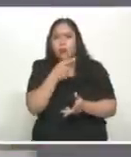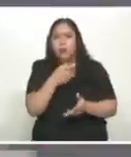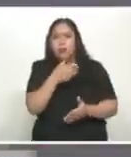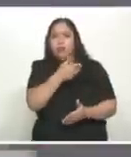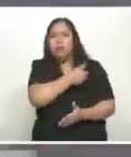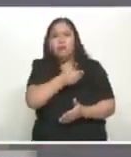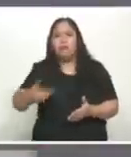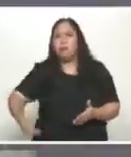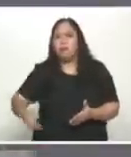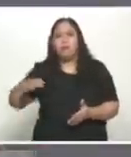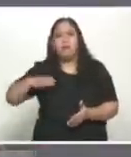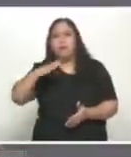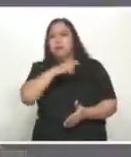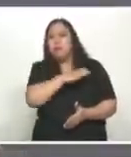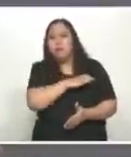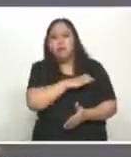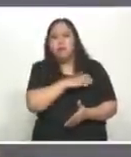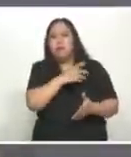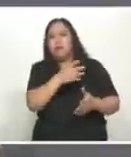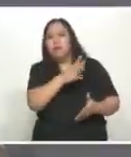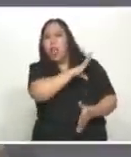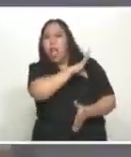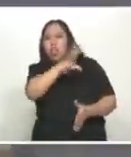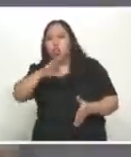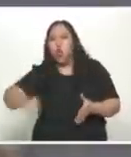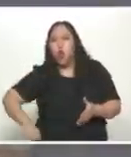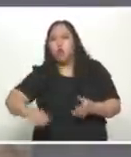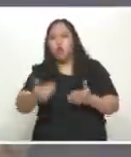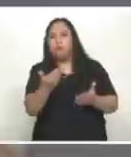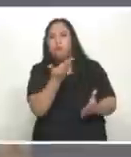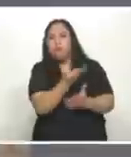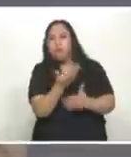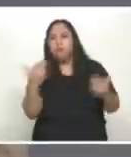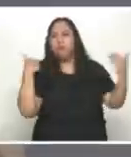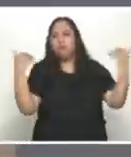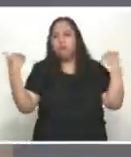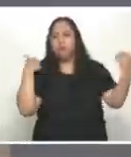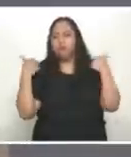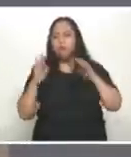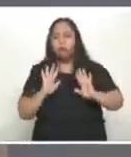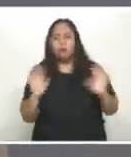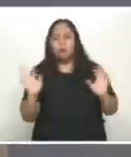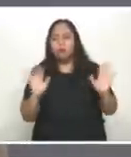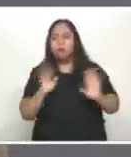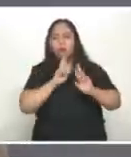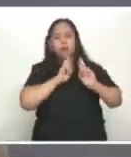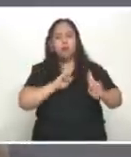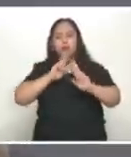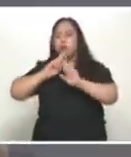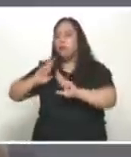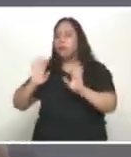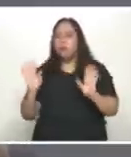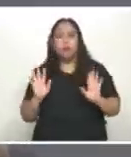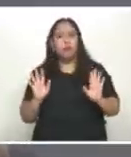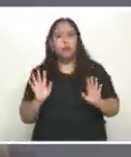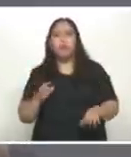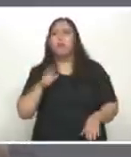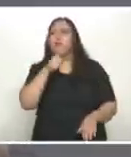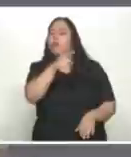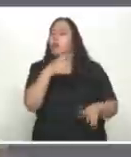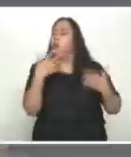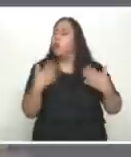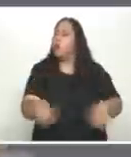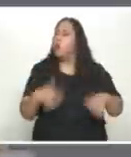la refundación, ante el plan bicentenario, y Luis ha sido totalmente coherente con él, responsable ante el